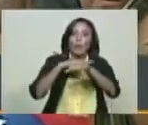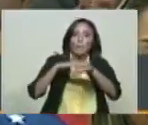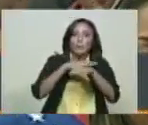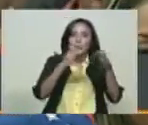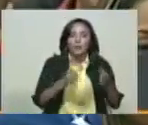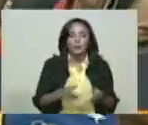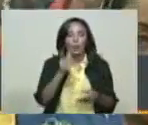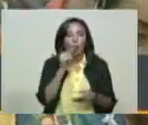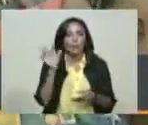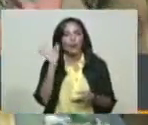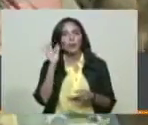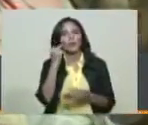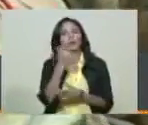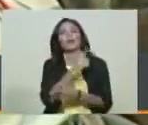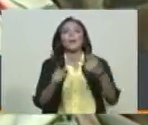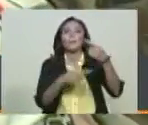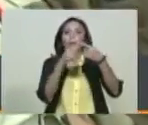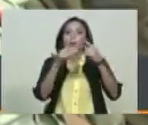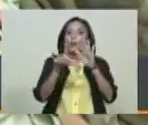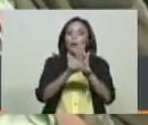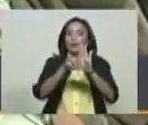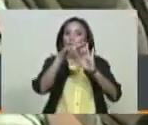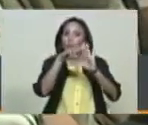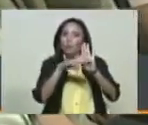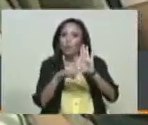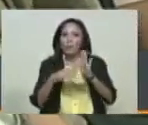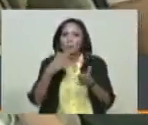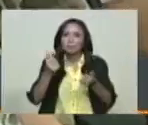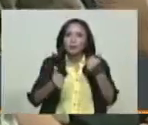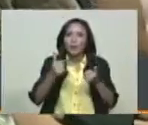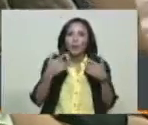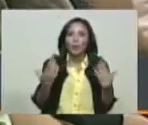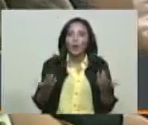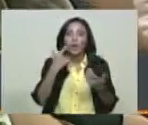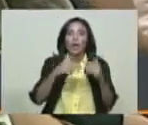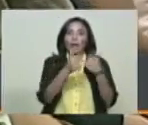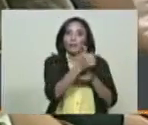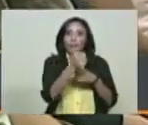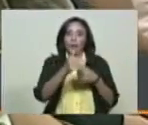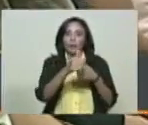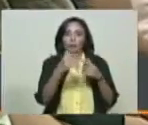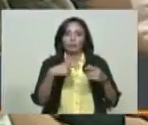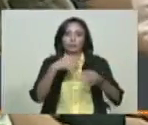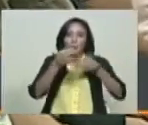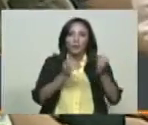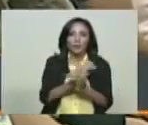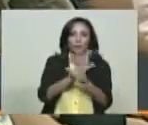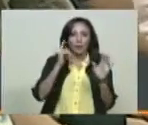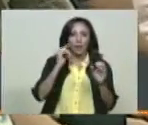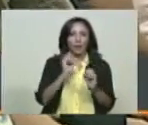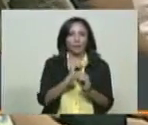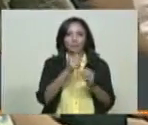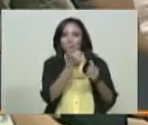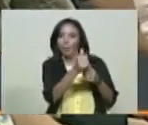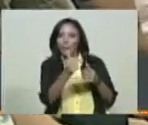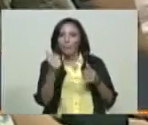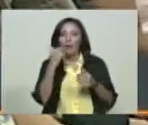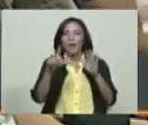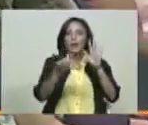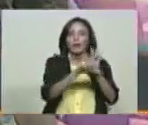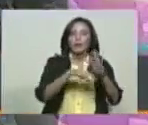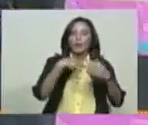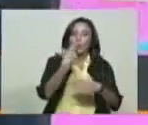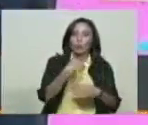principios generales y cada uno de ellos tiene su definición libro rojo